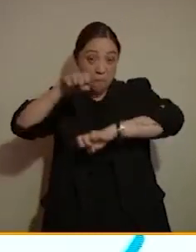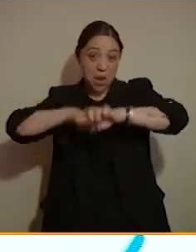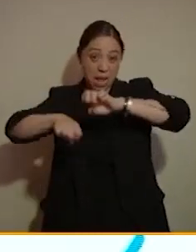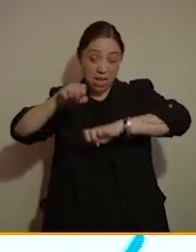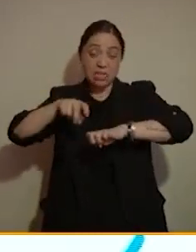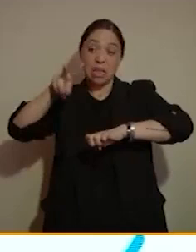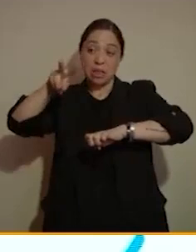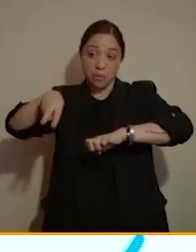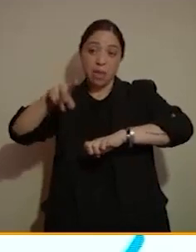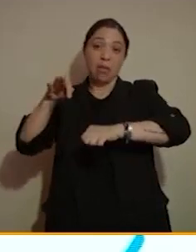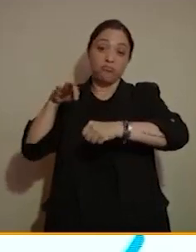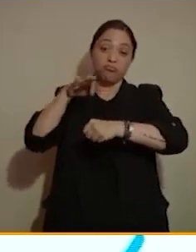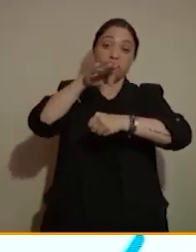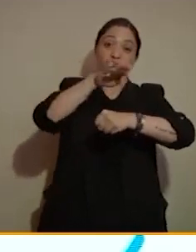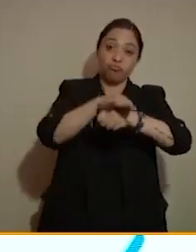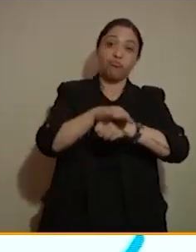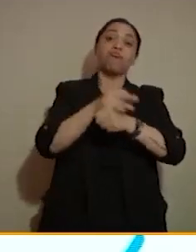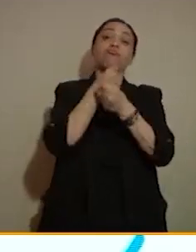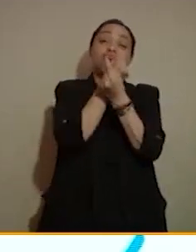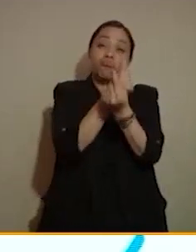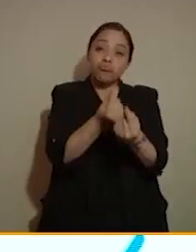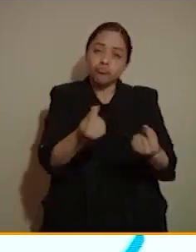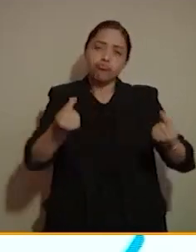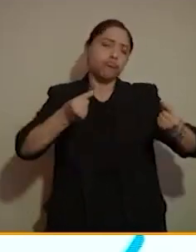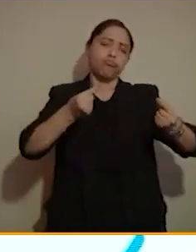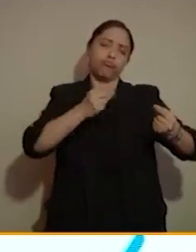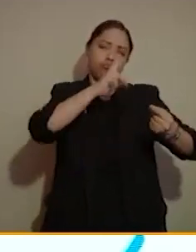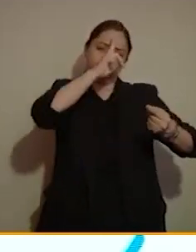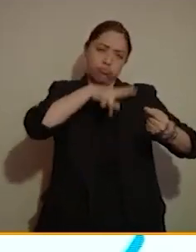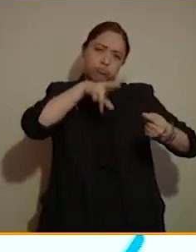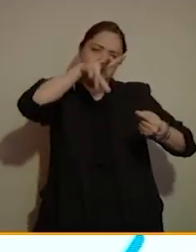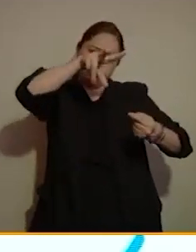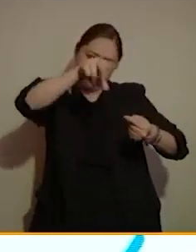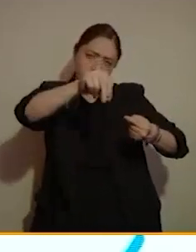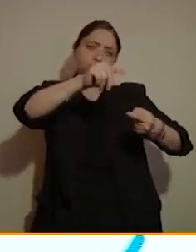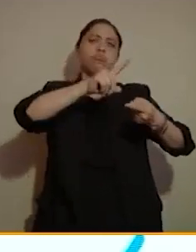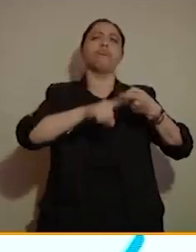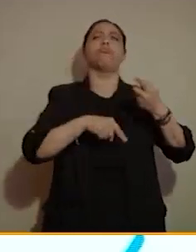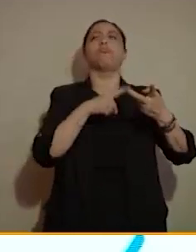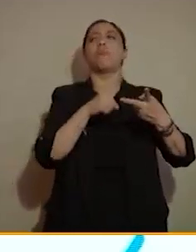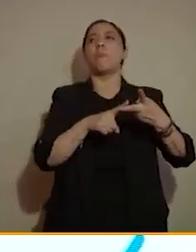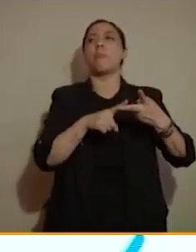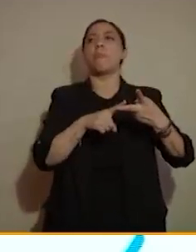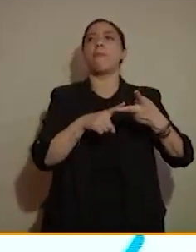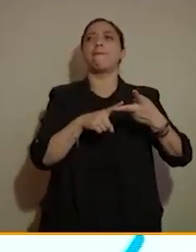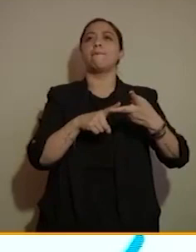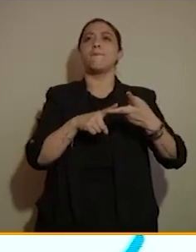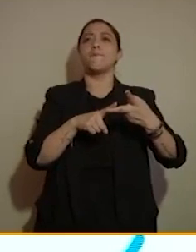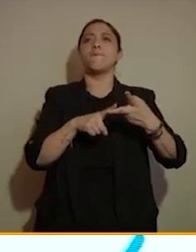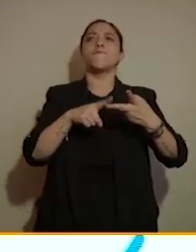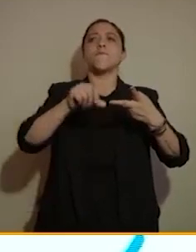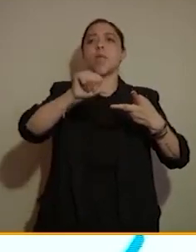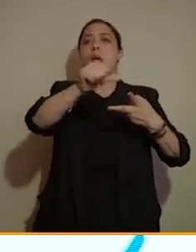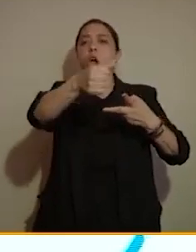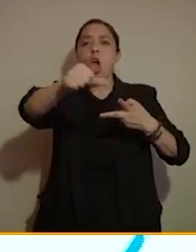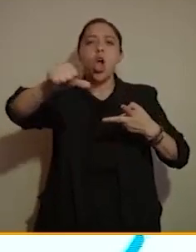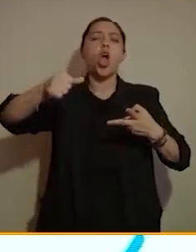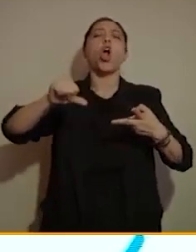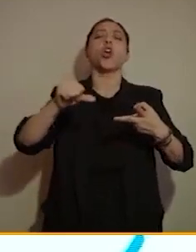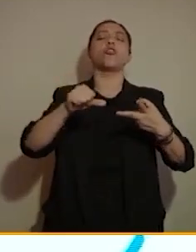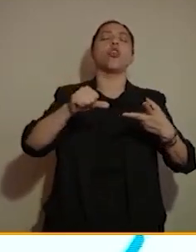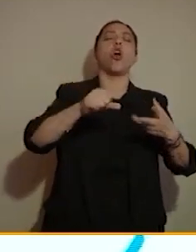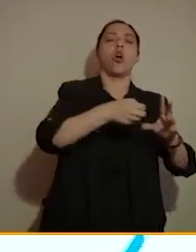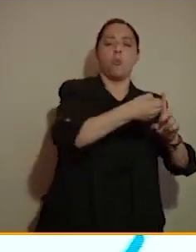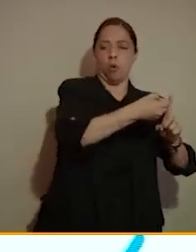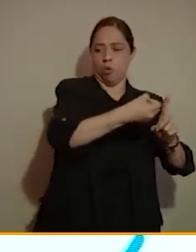lucha contra el trabajo infantil y de la verificación de que ningún actor en su cadena de valor usara